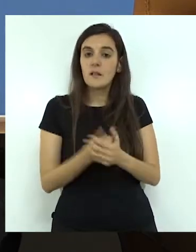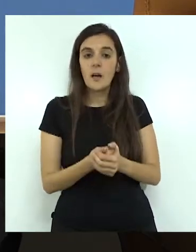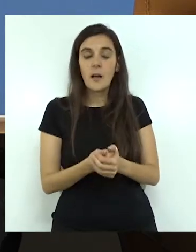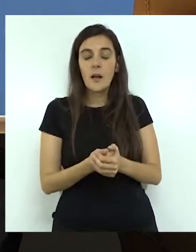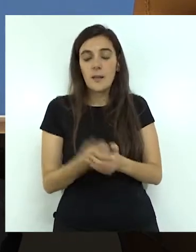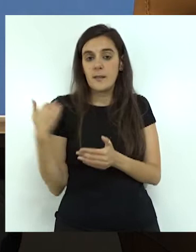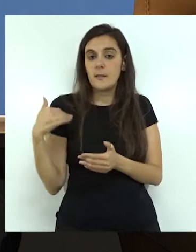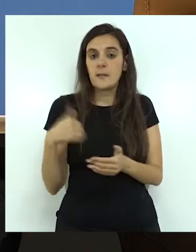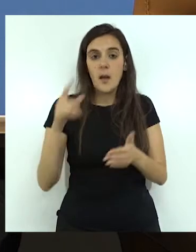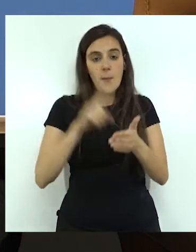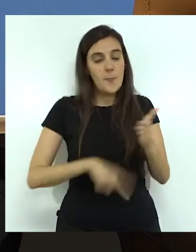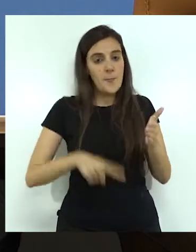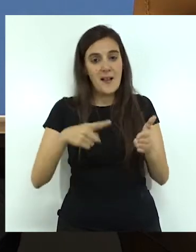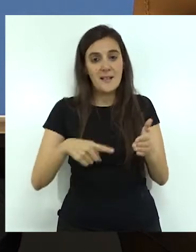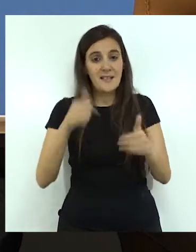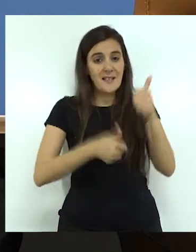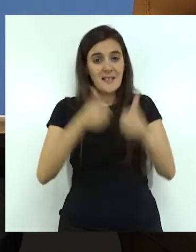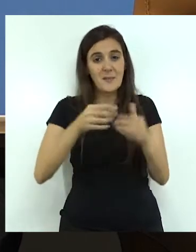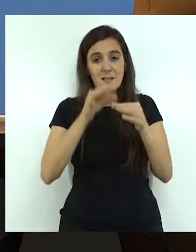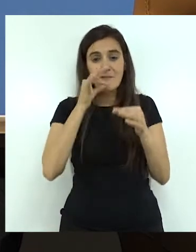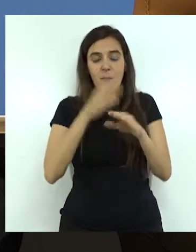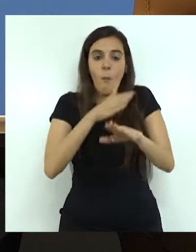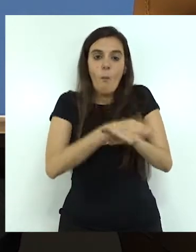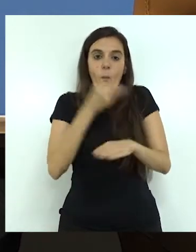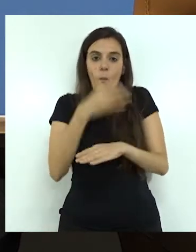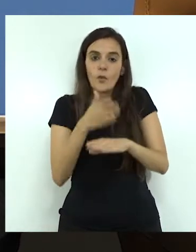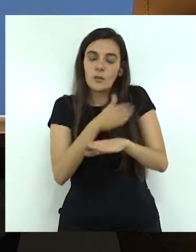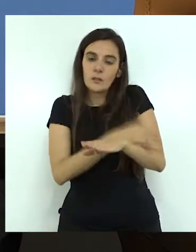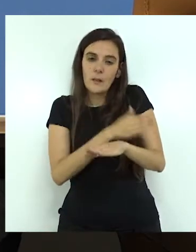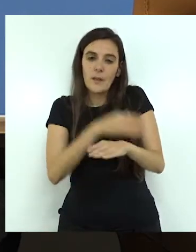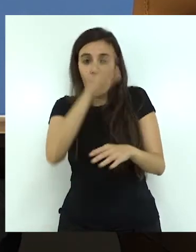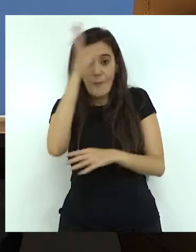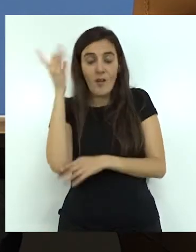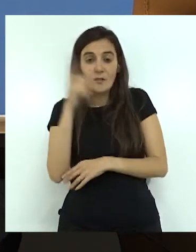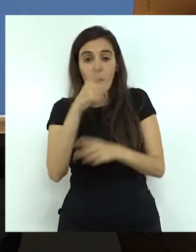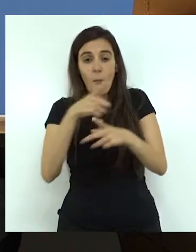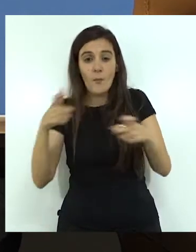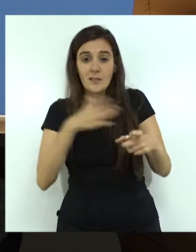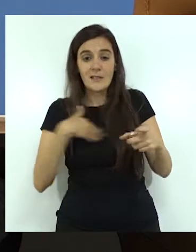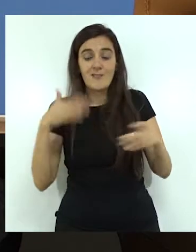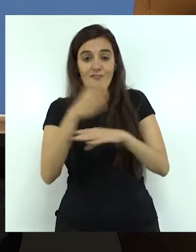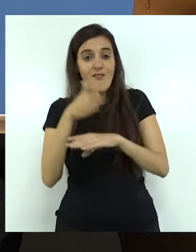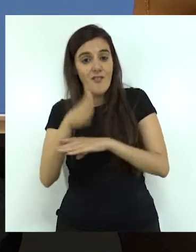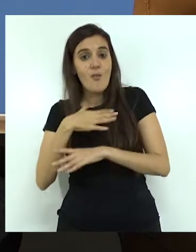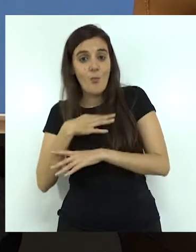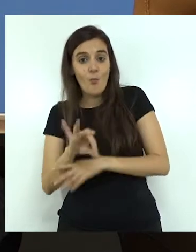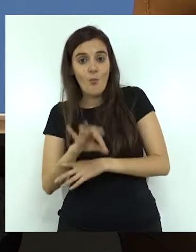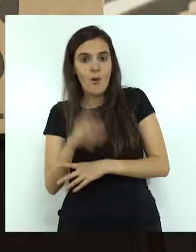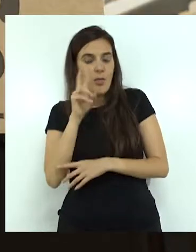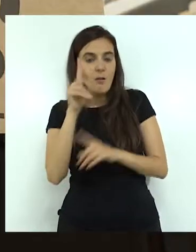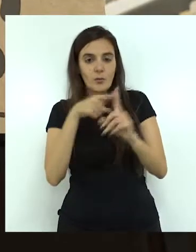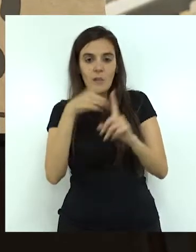con seguridad para los exámenes de septiembre y bueno y también no cabe duda durante el verano para las personas que quieran acercarse allí a utilizar la biblioteca